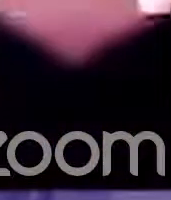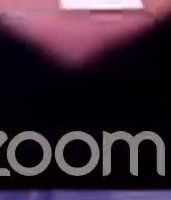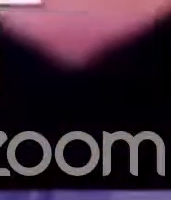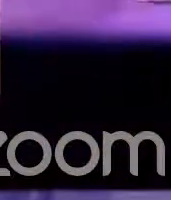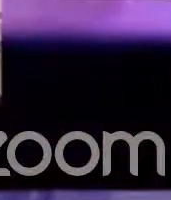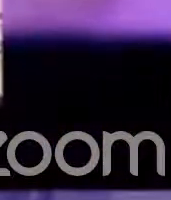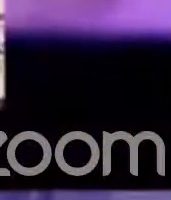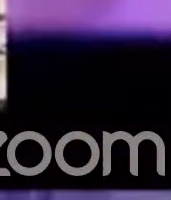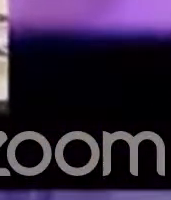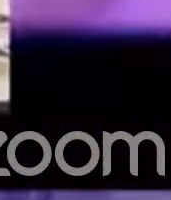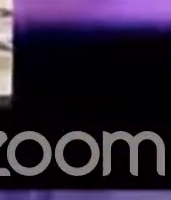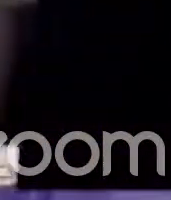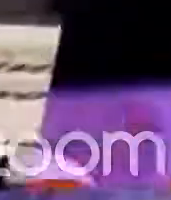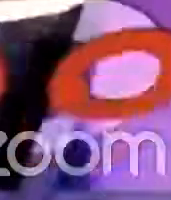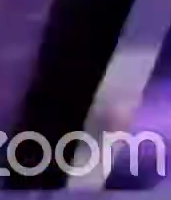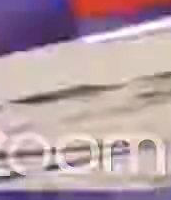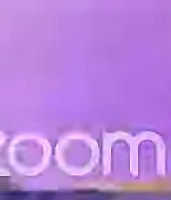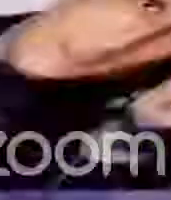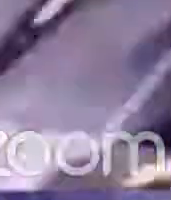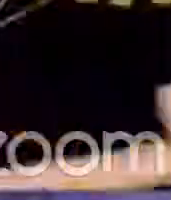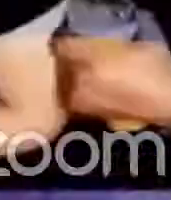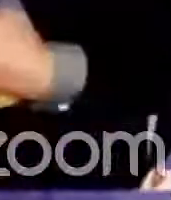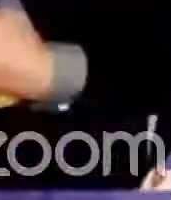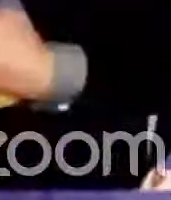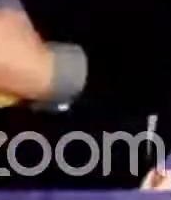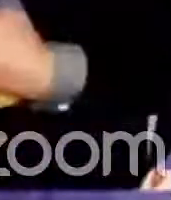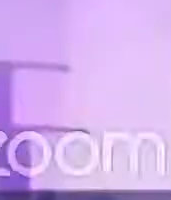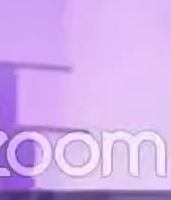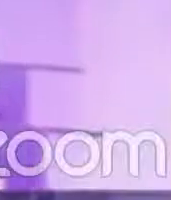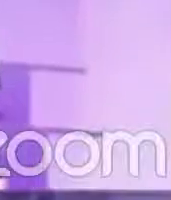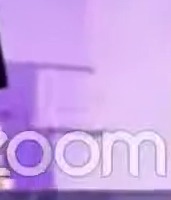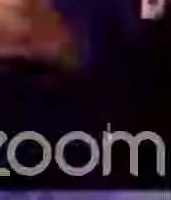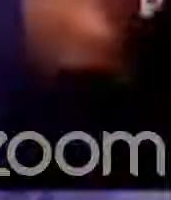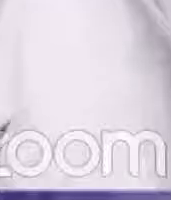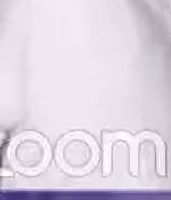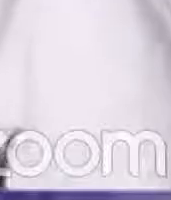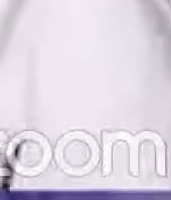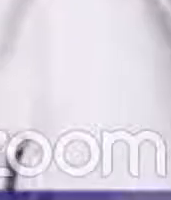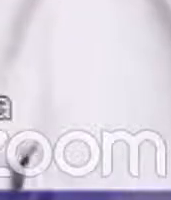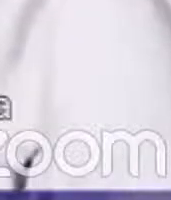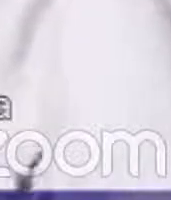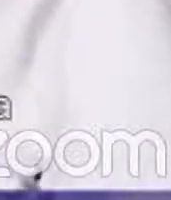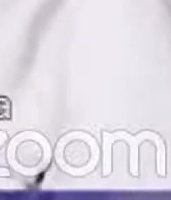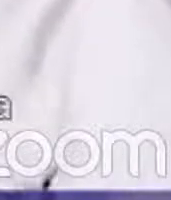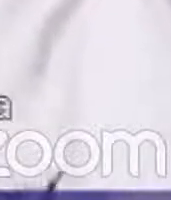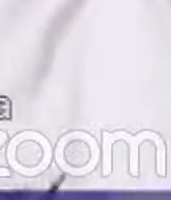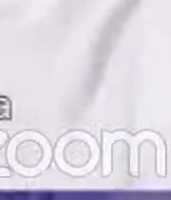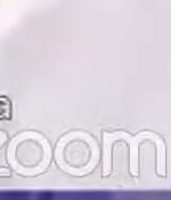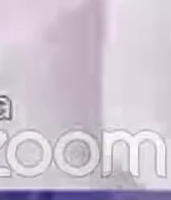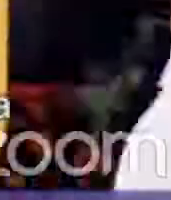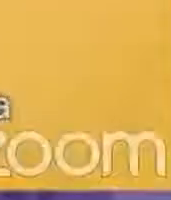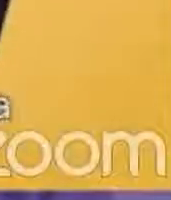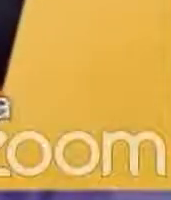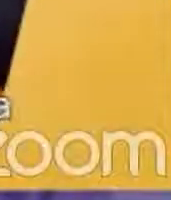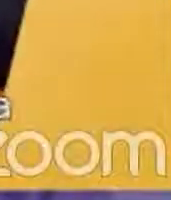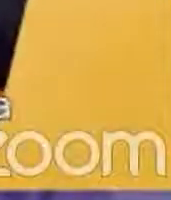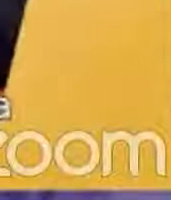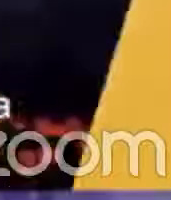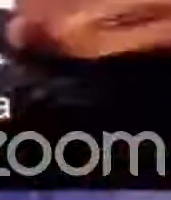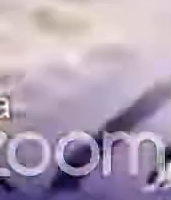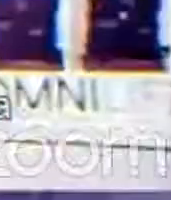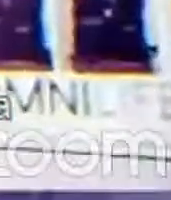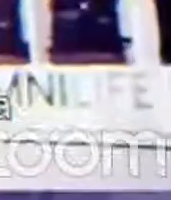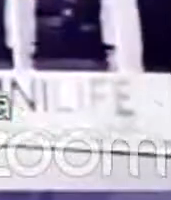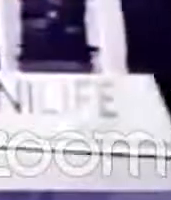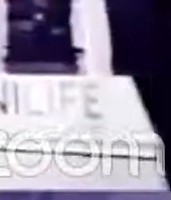Decidieron perseguir resultados con el firme propósito de cambiar su vida y la de los demás. Se enfocaron en su crecimiento y dieron